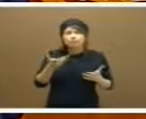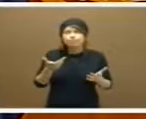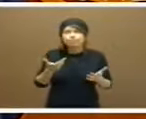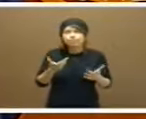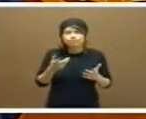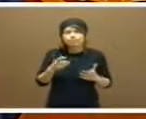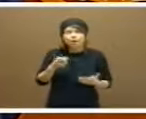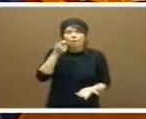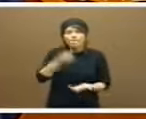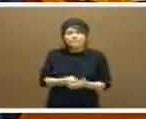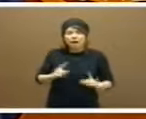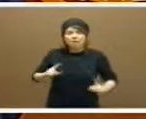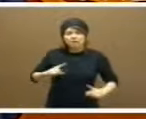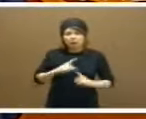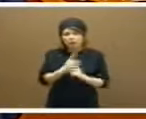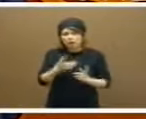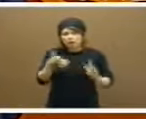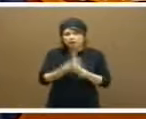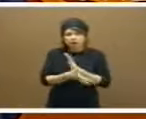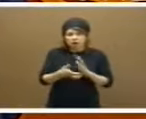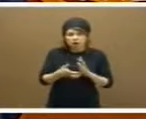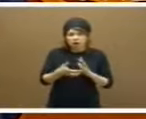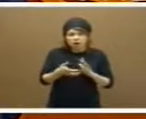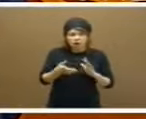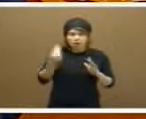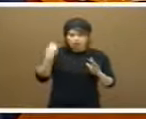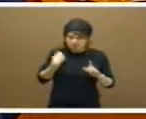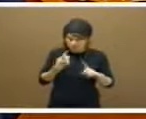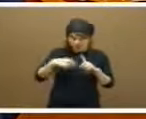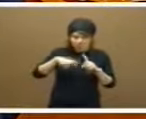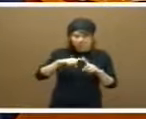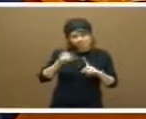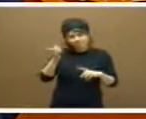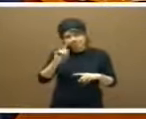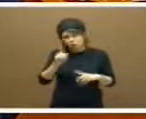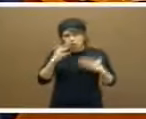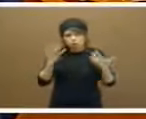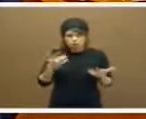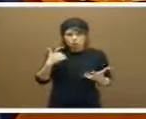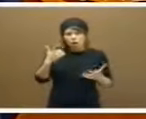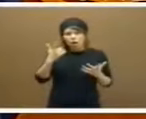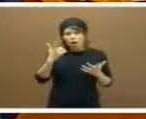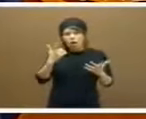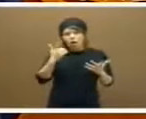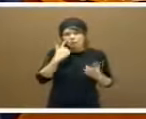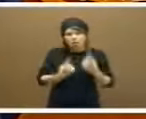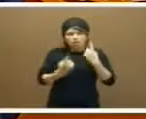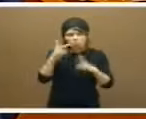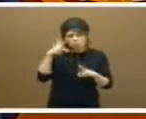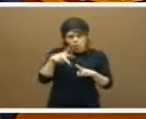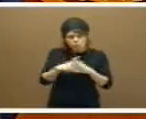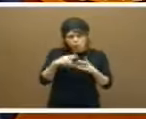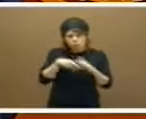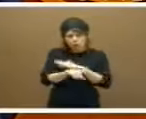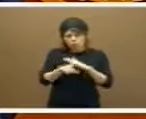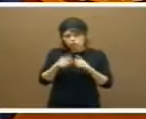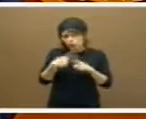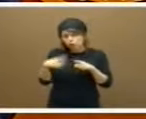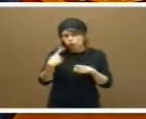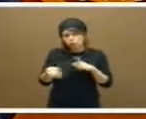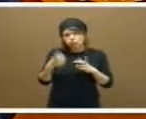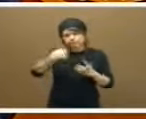de esas pagas extraordinarias no supone recuperar la misma paga extraordinaria. Por lo tanto, hay que dotarse de algún elemento que